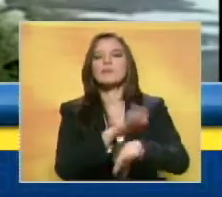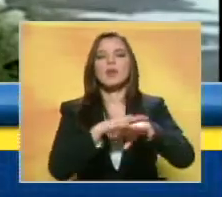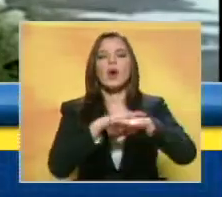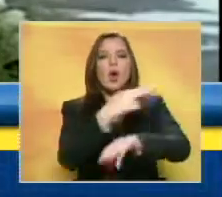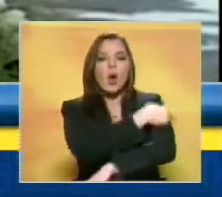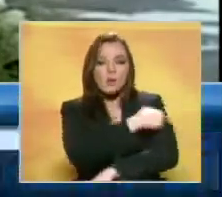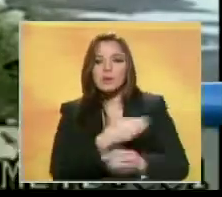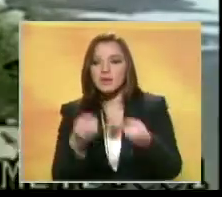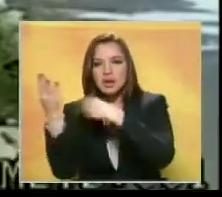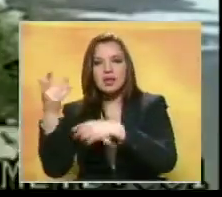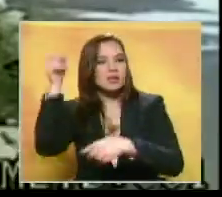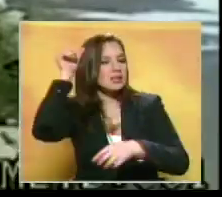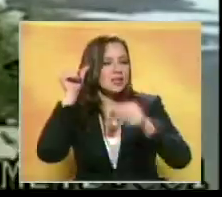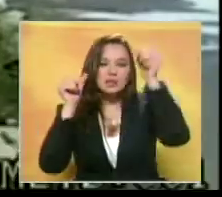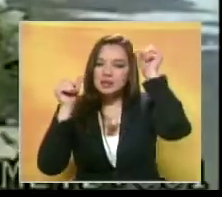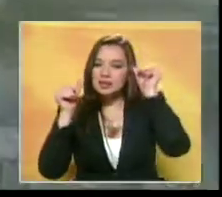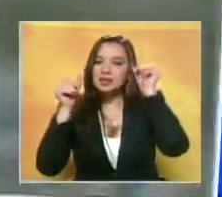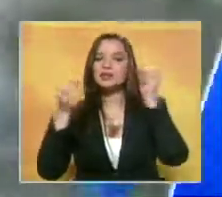mantiene en condición estable.